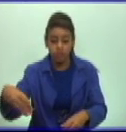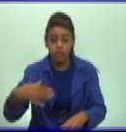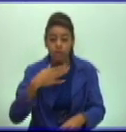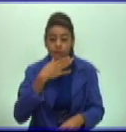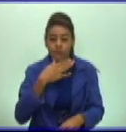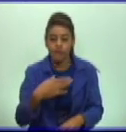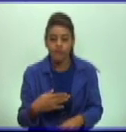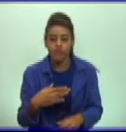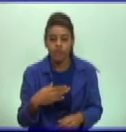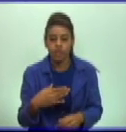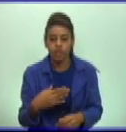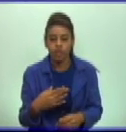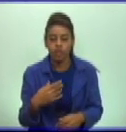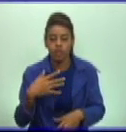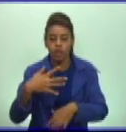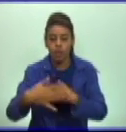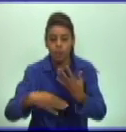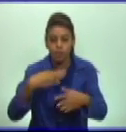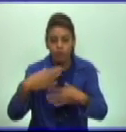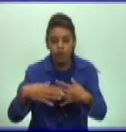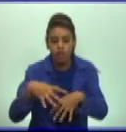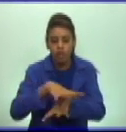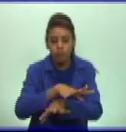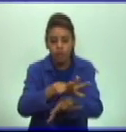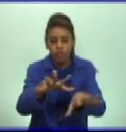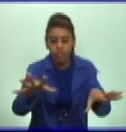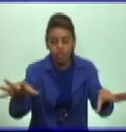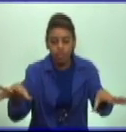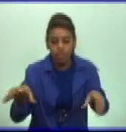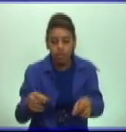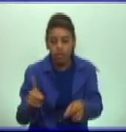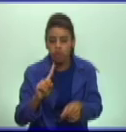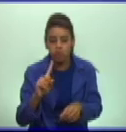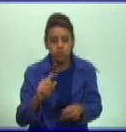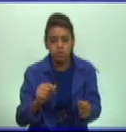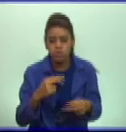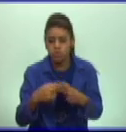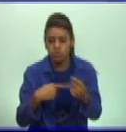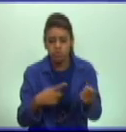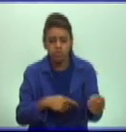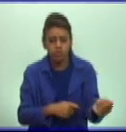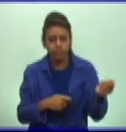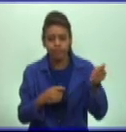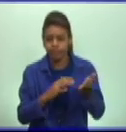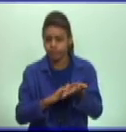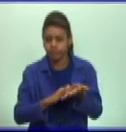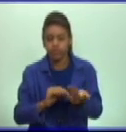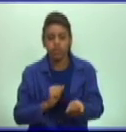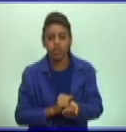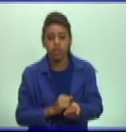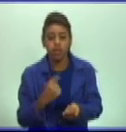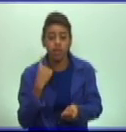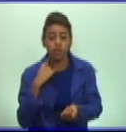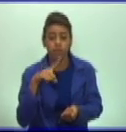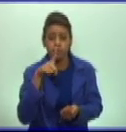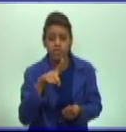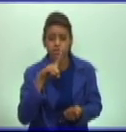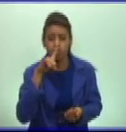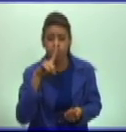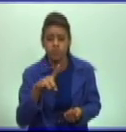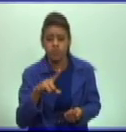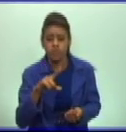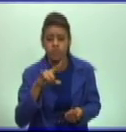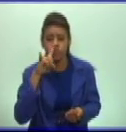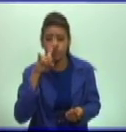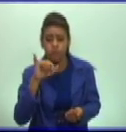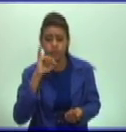Castro. Disturbio detenido sin tener que utilizar la fuerza. En 1996